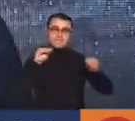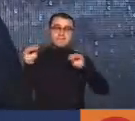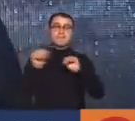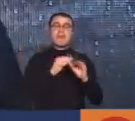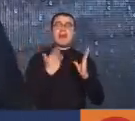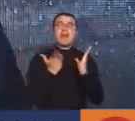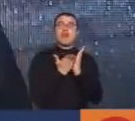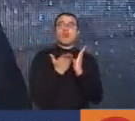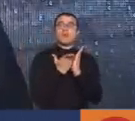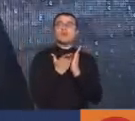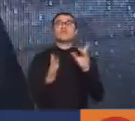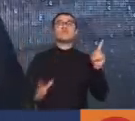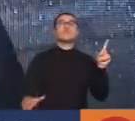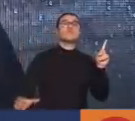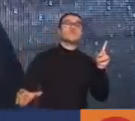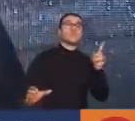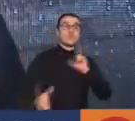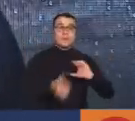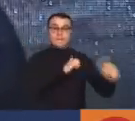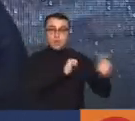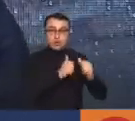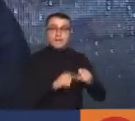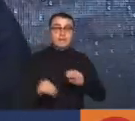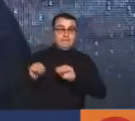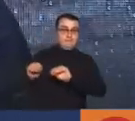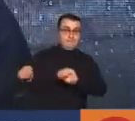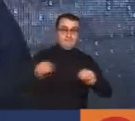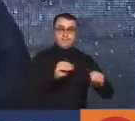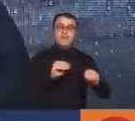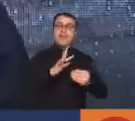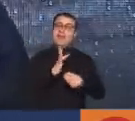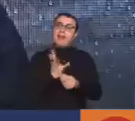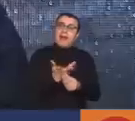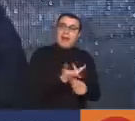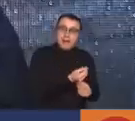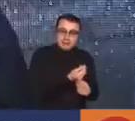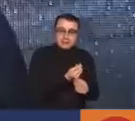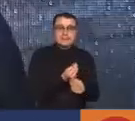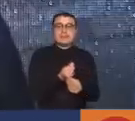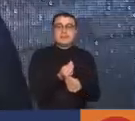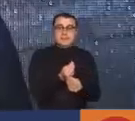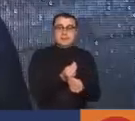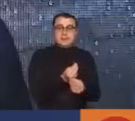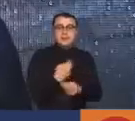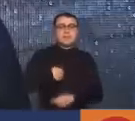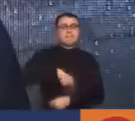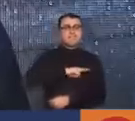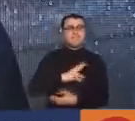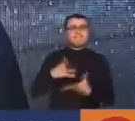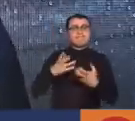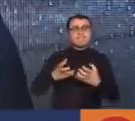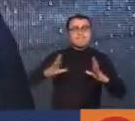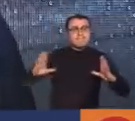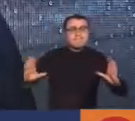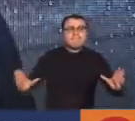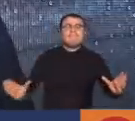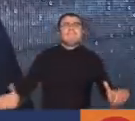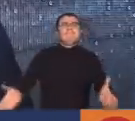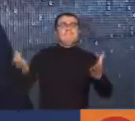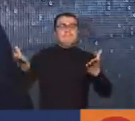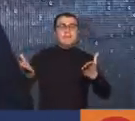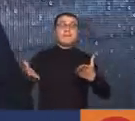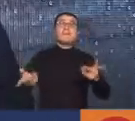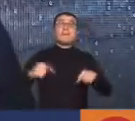la educación deportiva, la educación en artes, que nosotros quisimos impulsar,